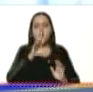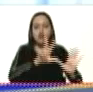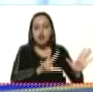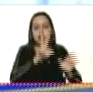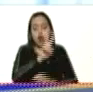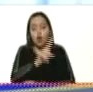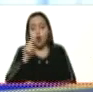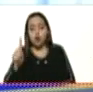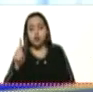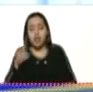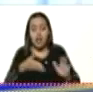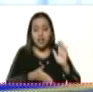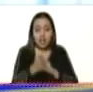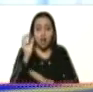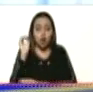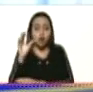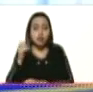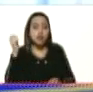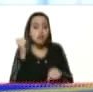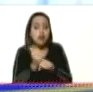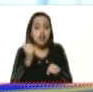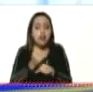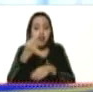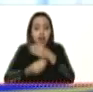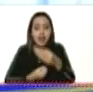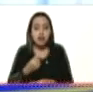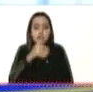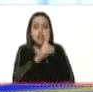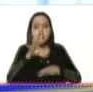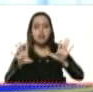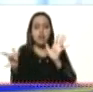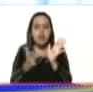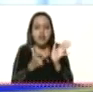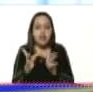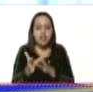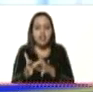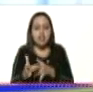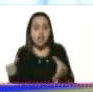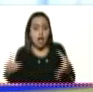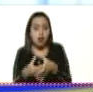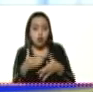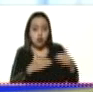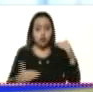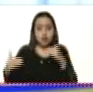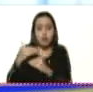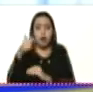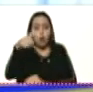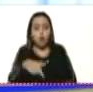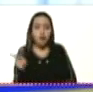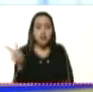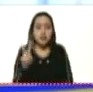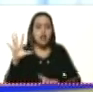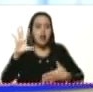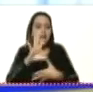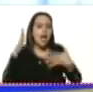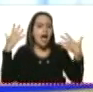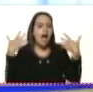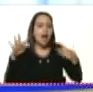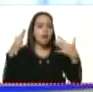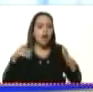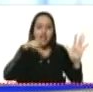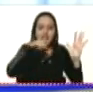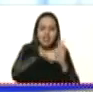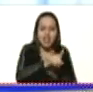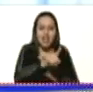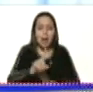al Congreso por su obra el 19 de abril y la Junta Suprema, hoy Venezuela y nuestra América aplauden la entrada del